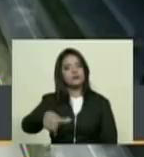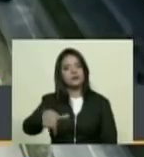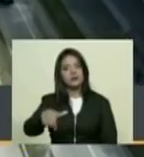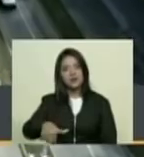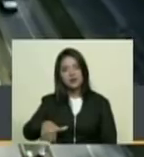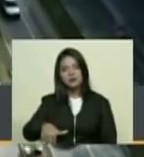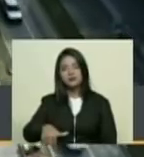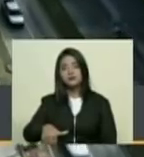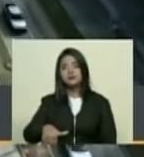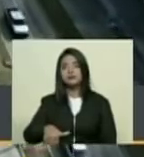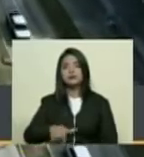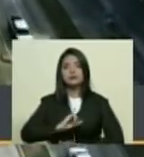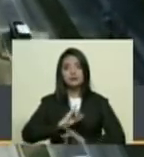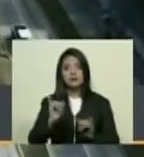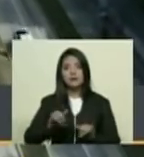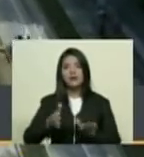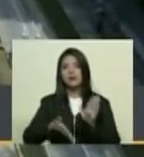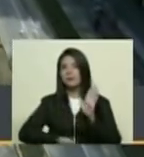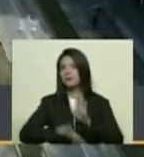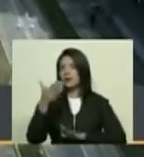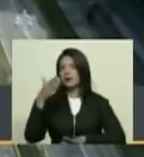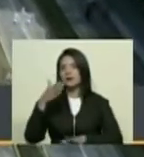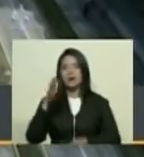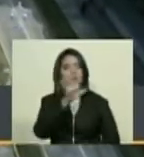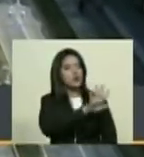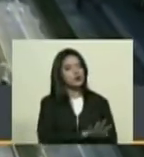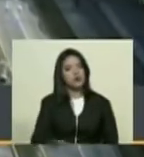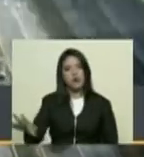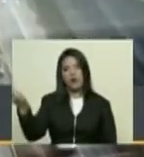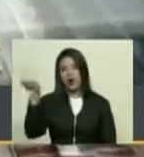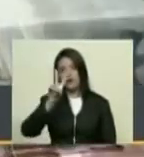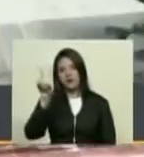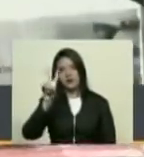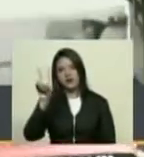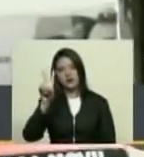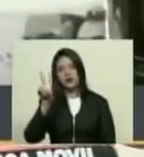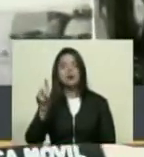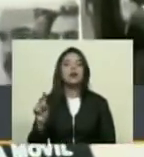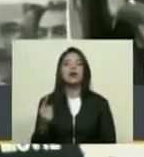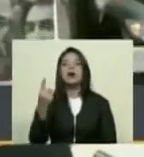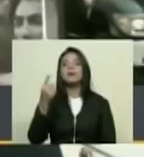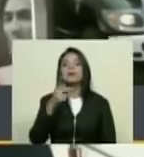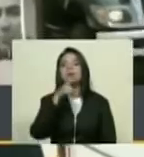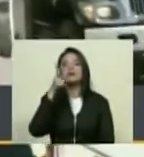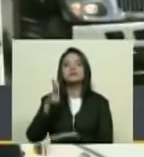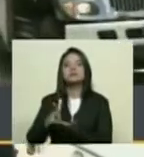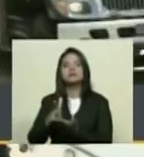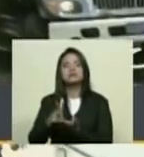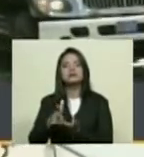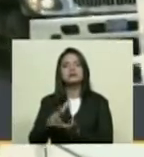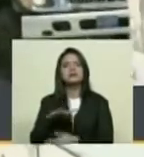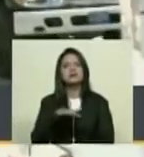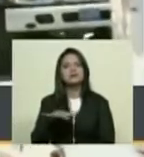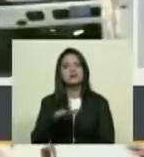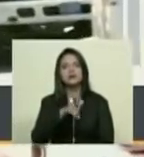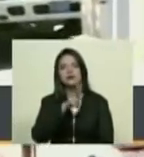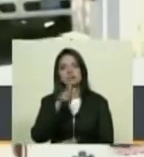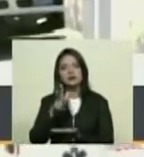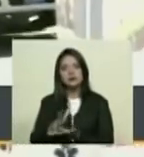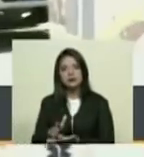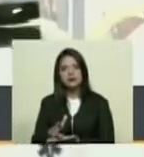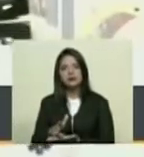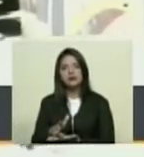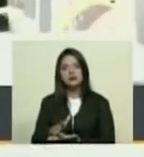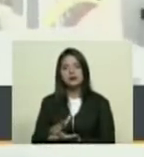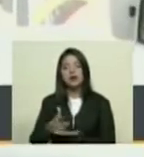sale esta columna de marcha por todo el territorio nacional. La primera parada la van a hacer en la